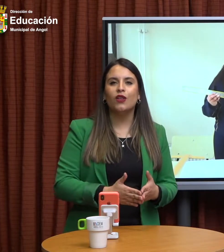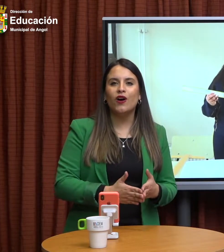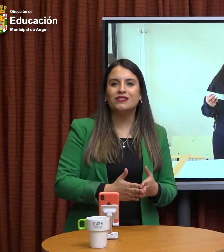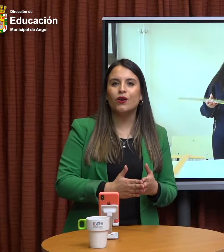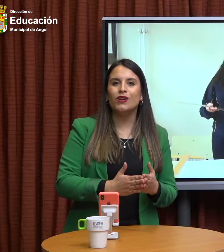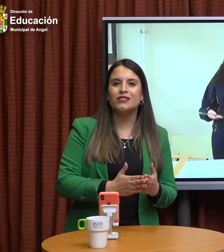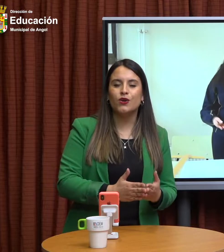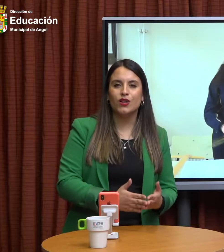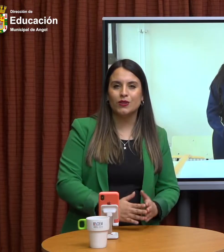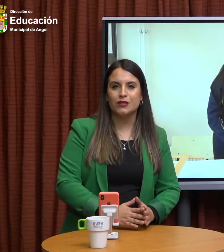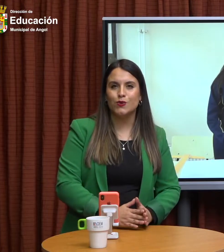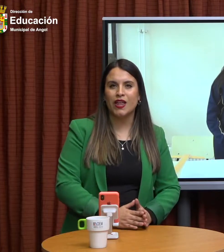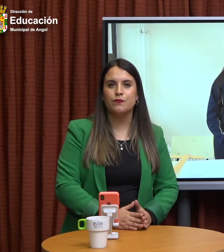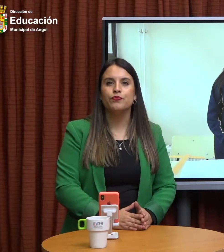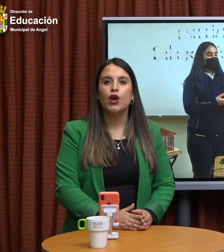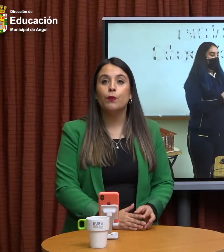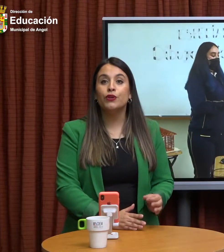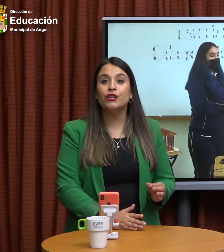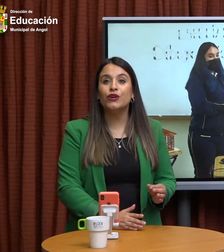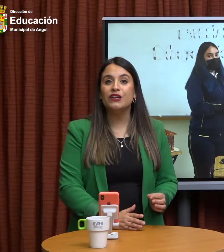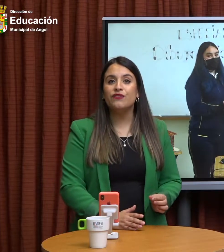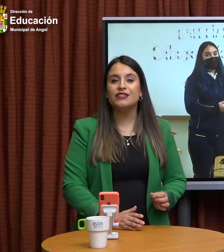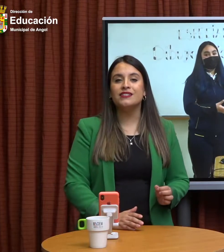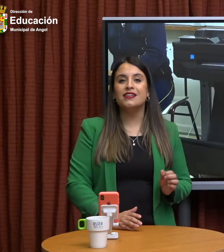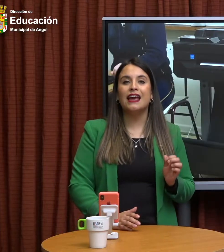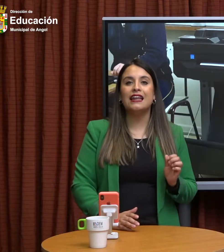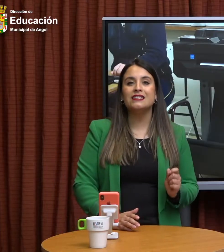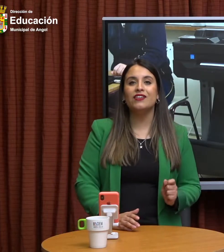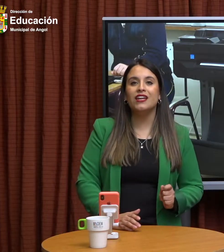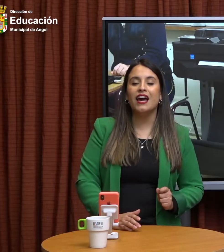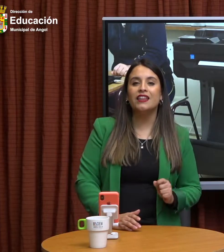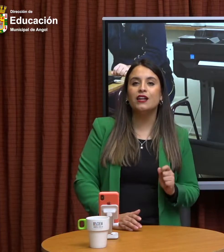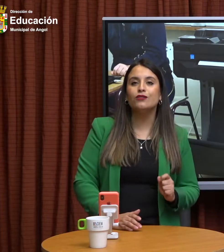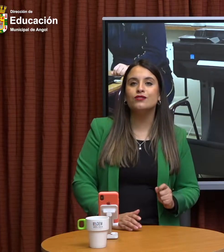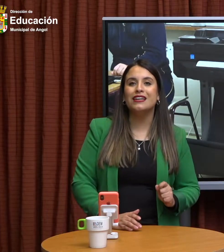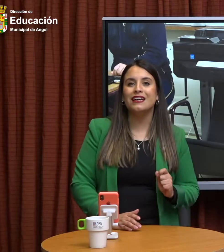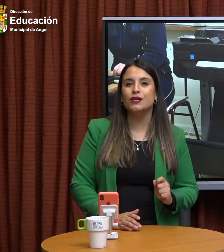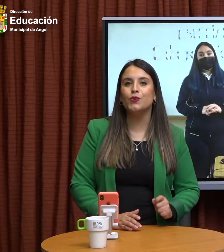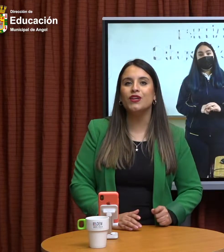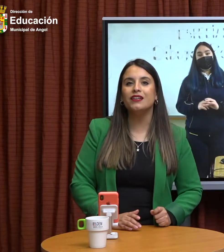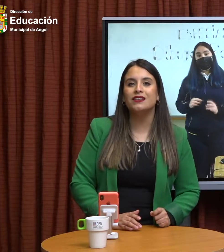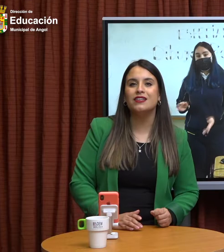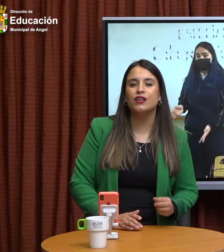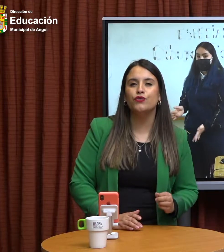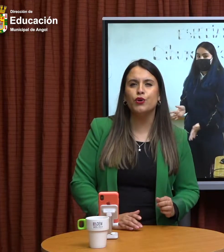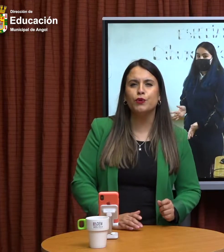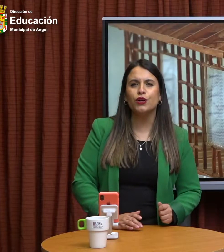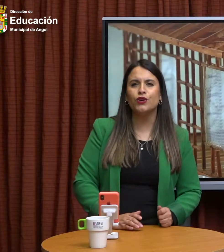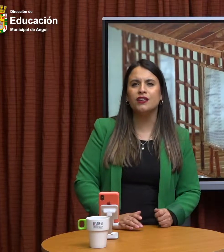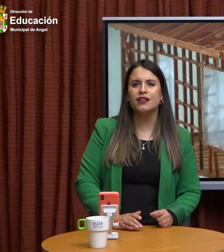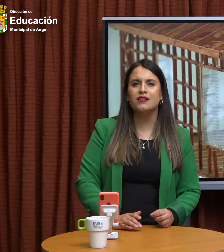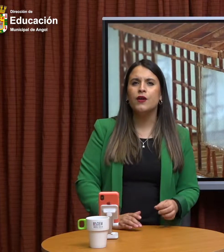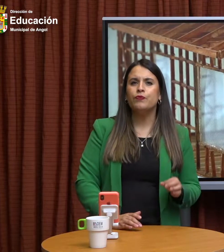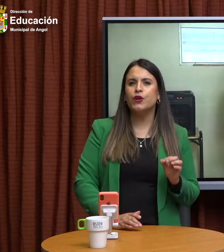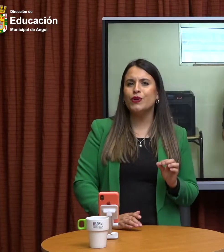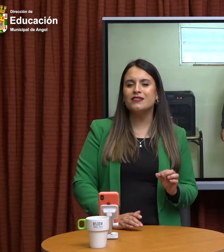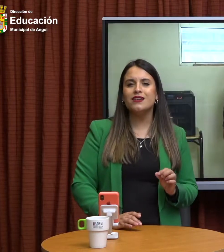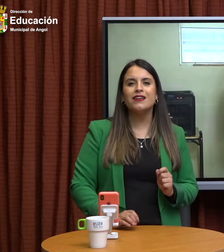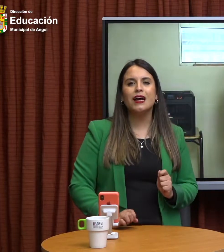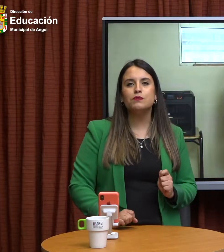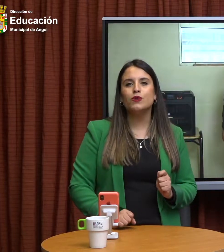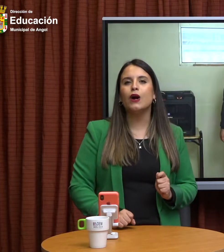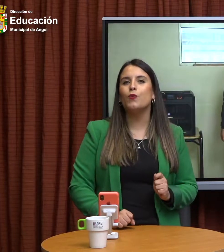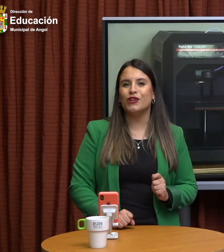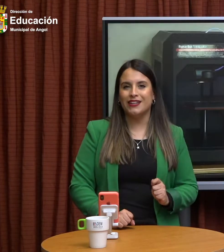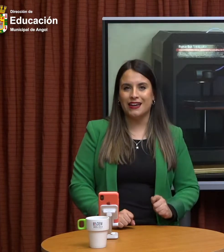orientado hacia los liceos de nuestra ciudad, poniendo énfasis en las habilidades de los y las estudiantes quienes fueron protagonistas de una